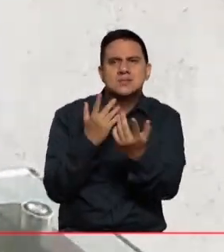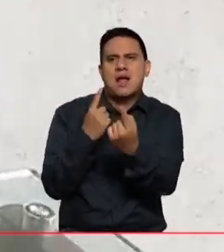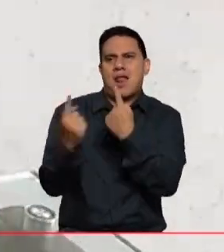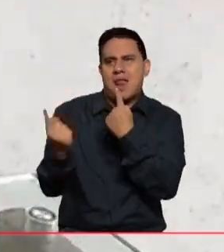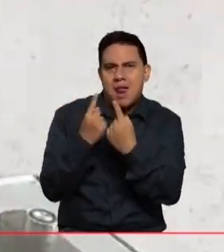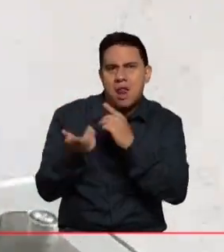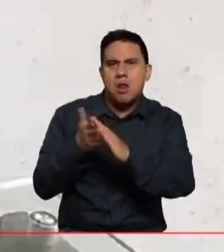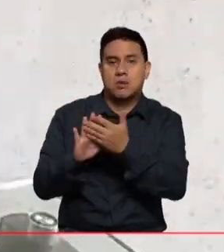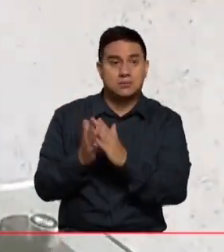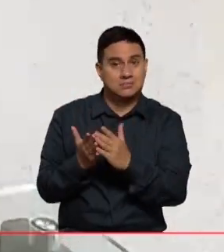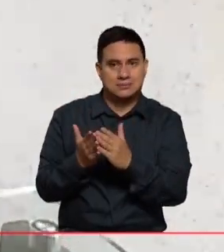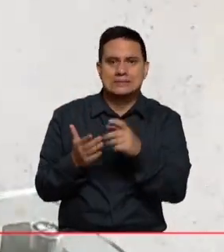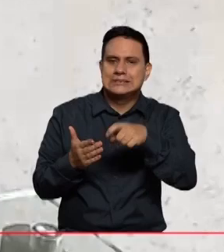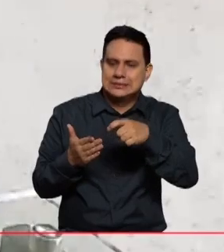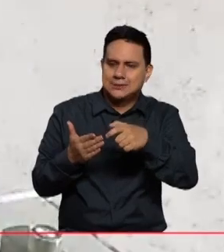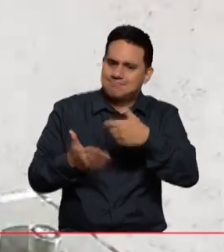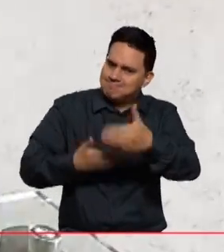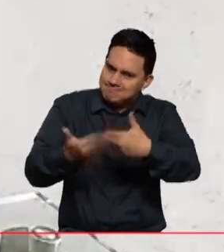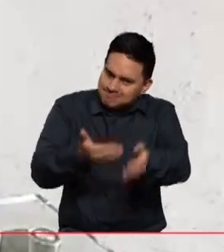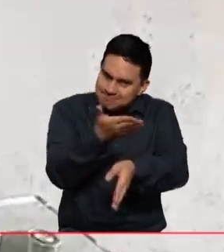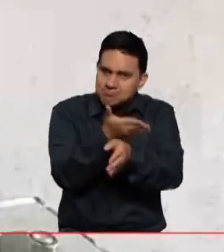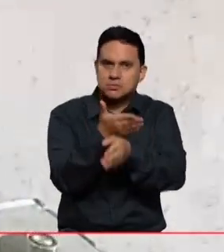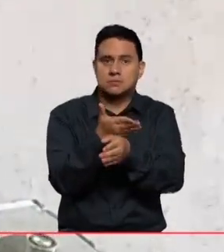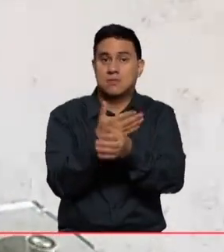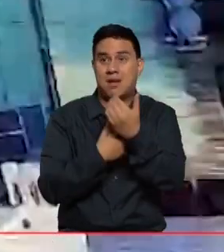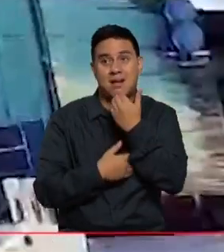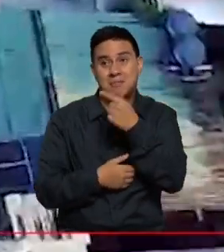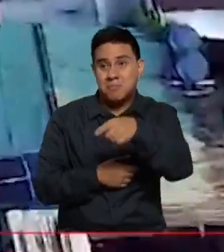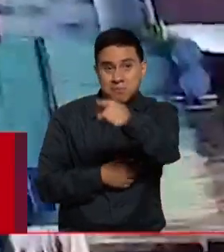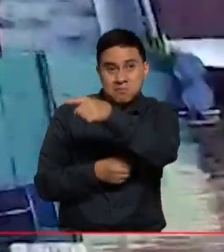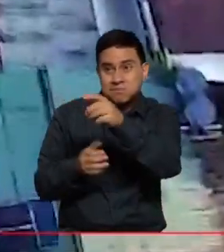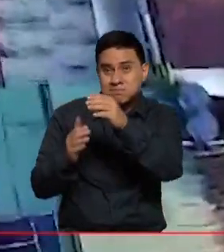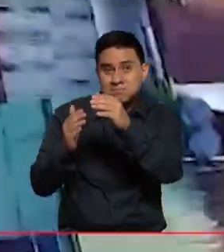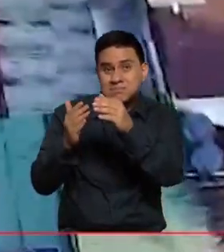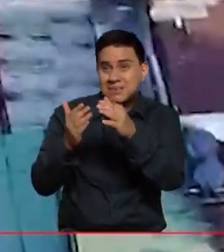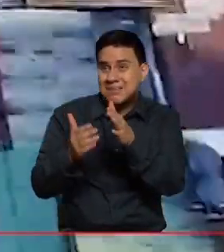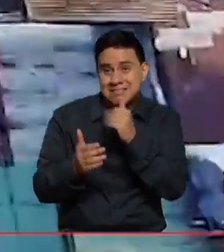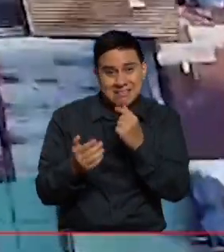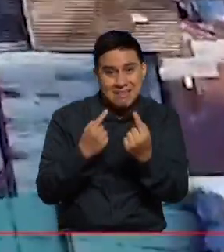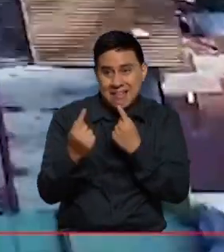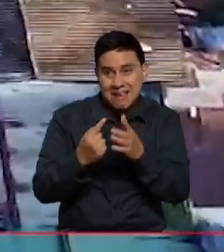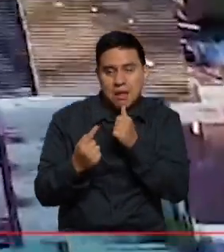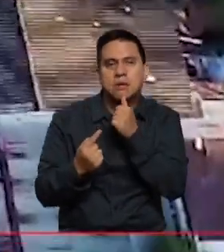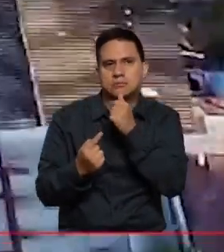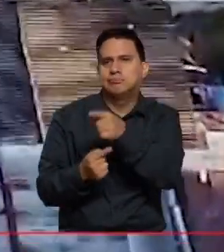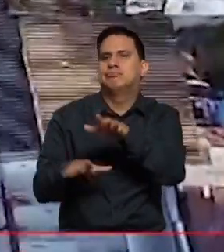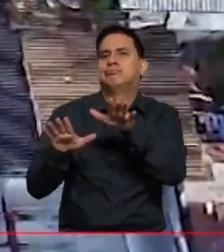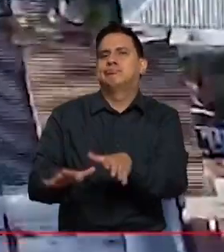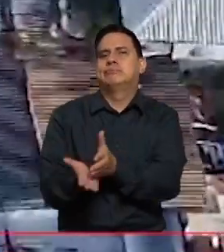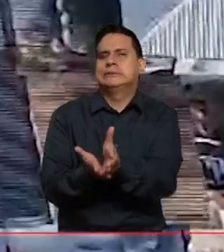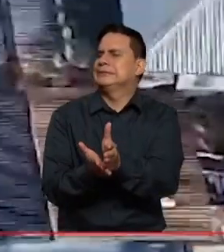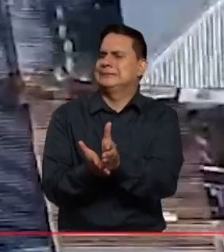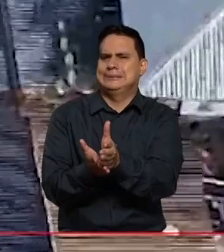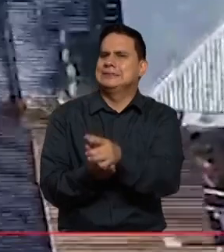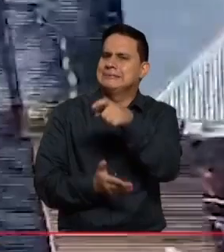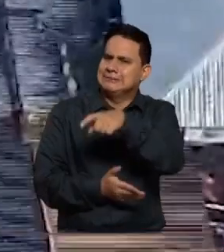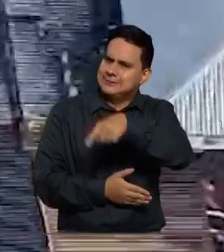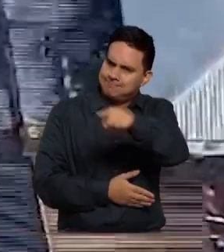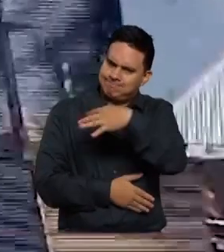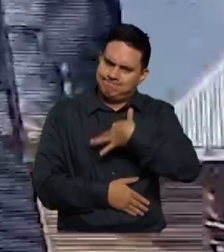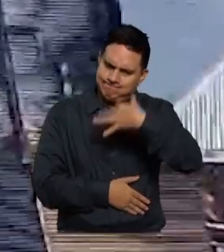acuerdos, difícilmente nuestros pueblos se van a poder desarrollar y van a poder vivir con calidad y con dignidad.